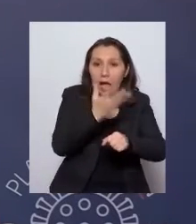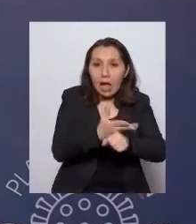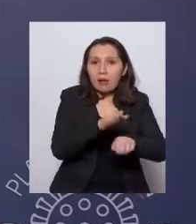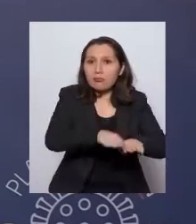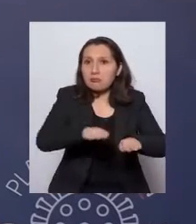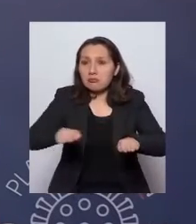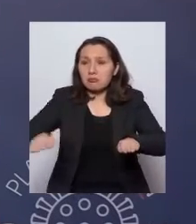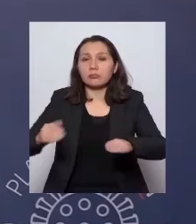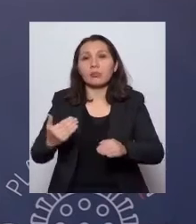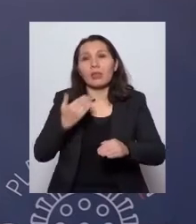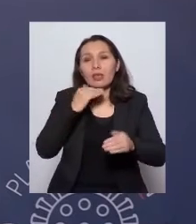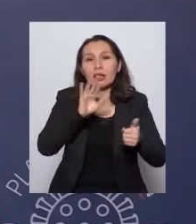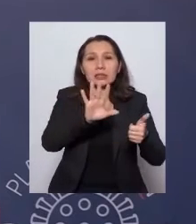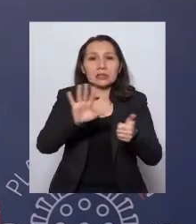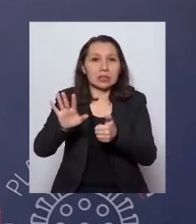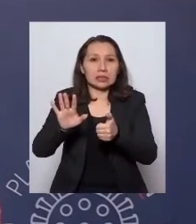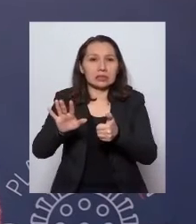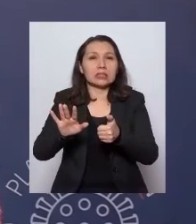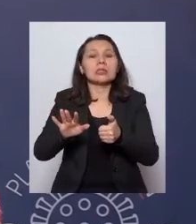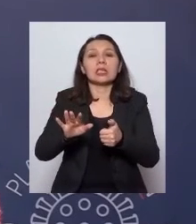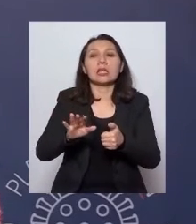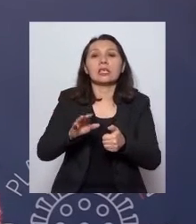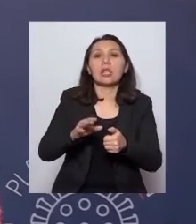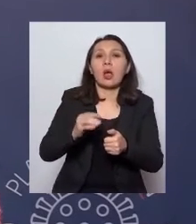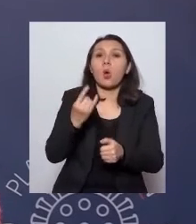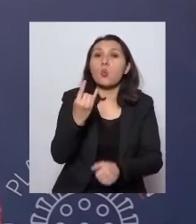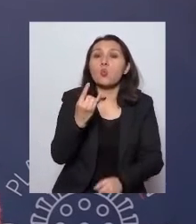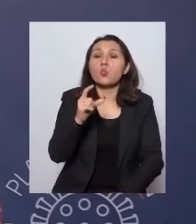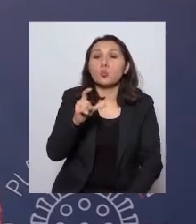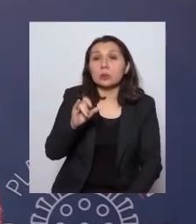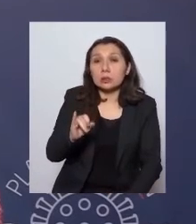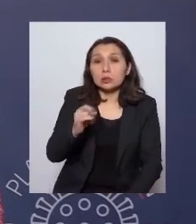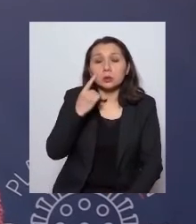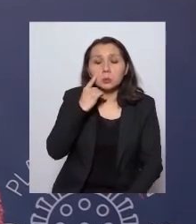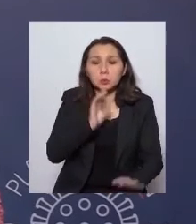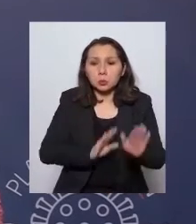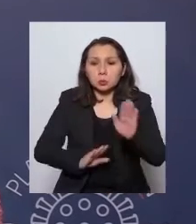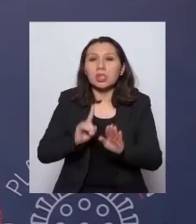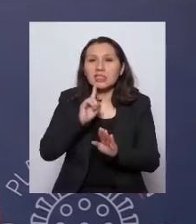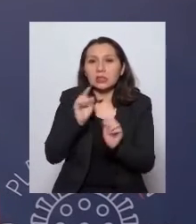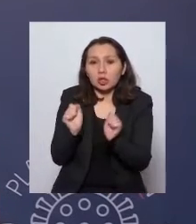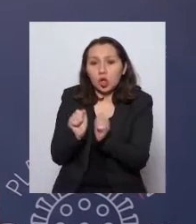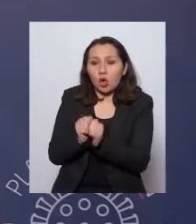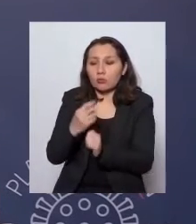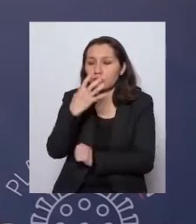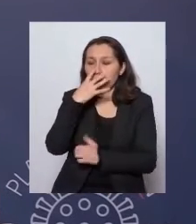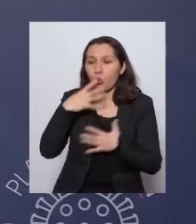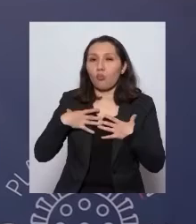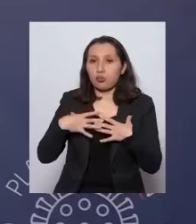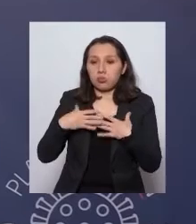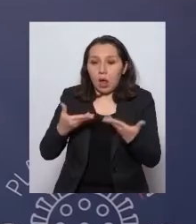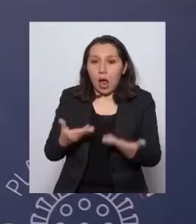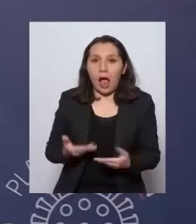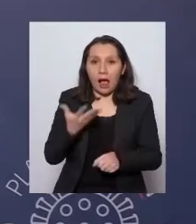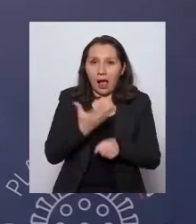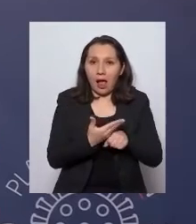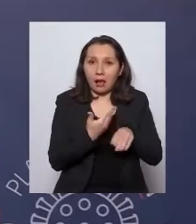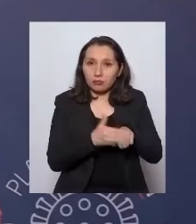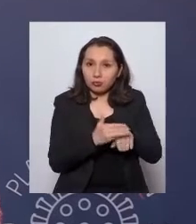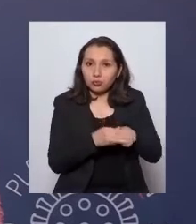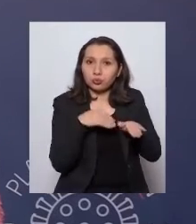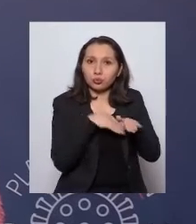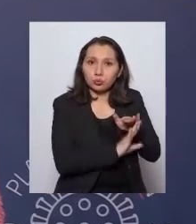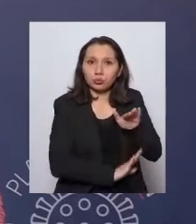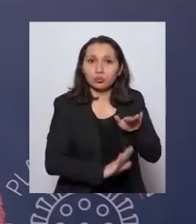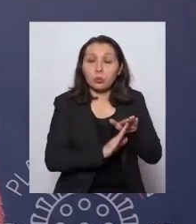dijo recién casi 600 unidades de tratamiento intensivo con sus respiradores disponibles del día de hoy y van